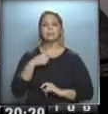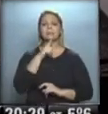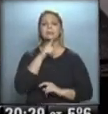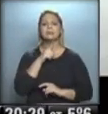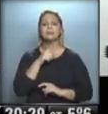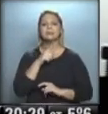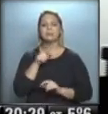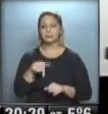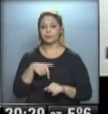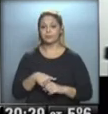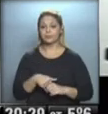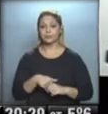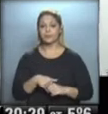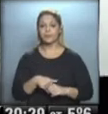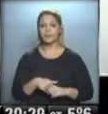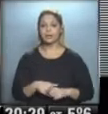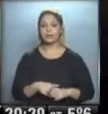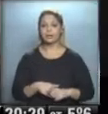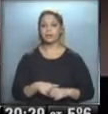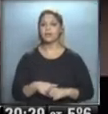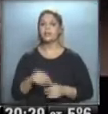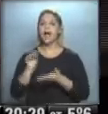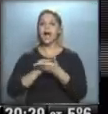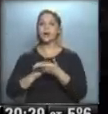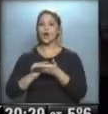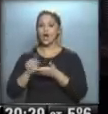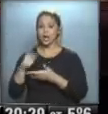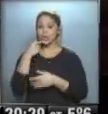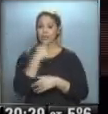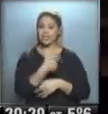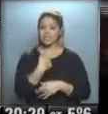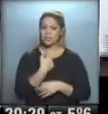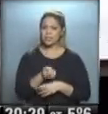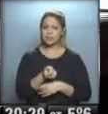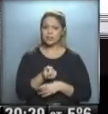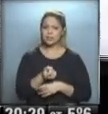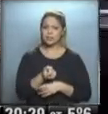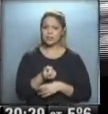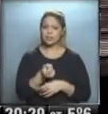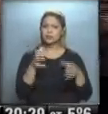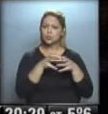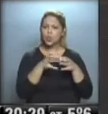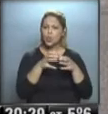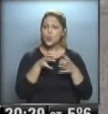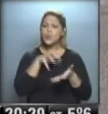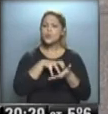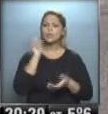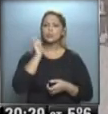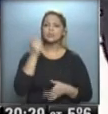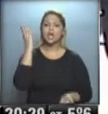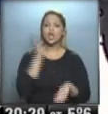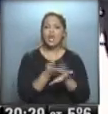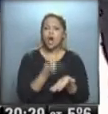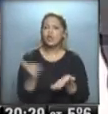Lo desalojo a la sala. Federico Rabina, abogado de Carrera, dice que es una reacción corporativa de la justicia al